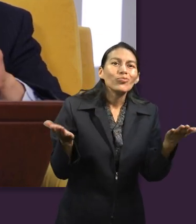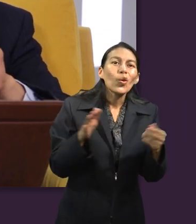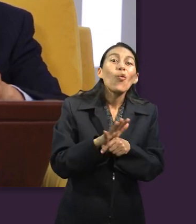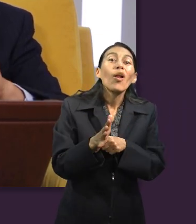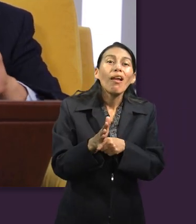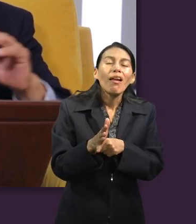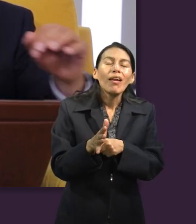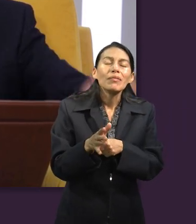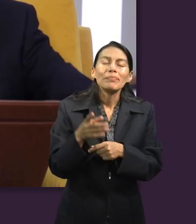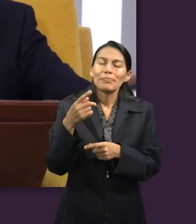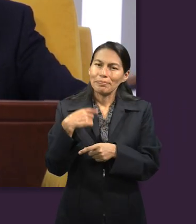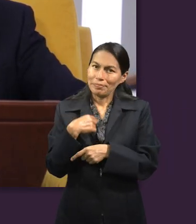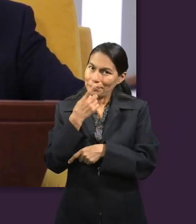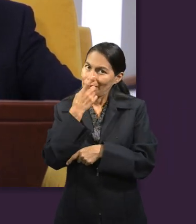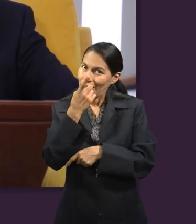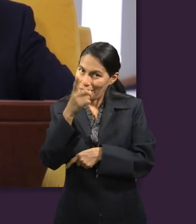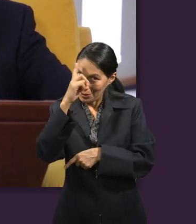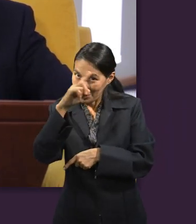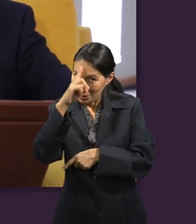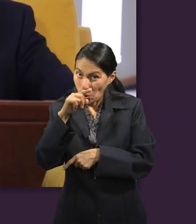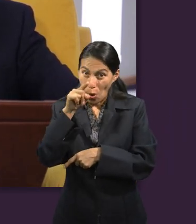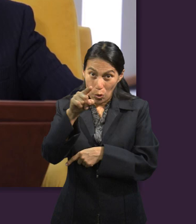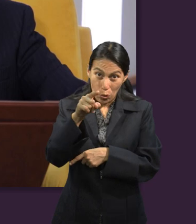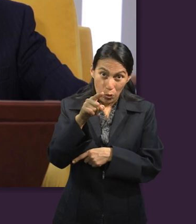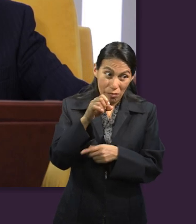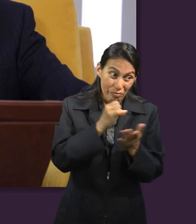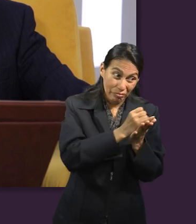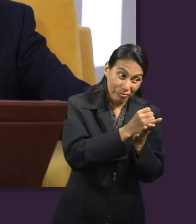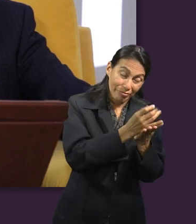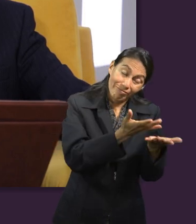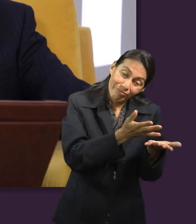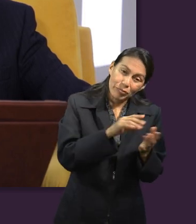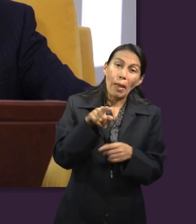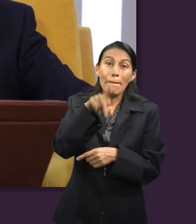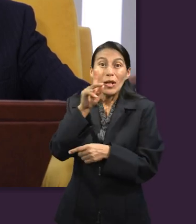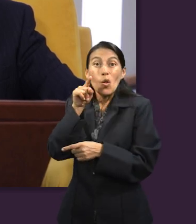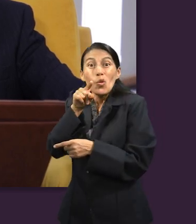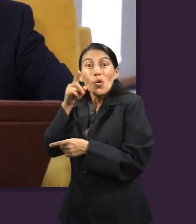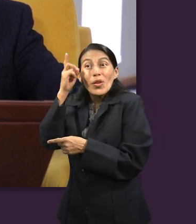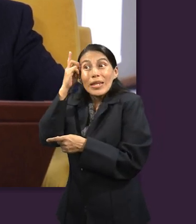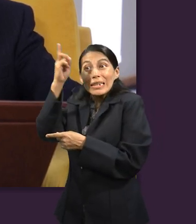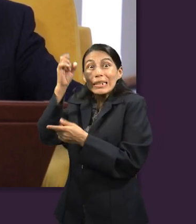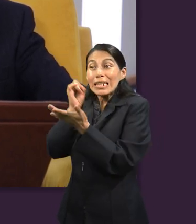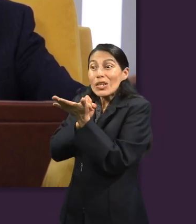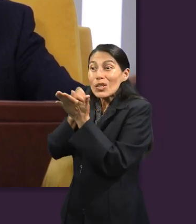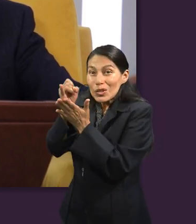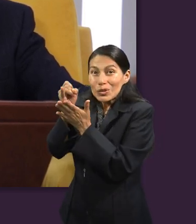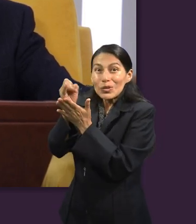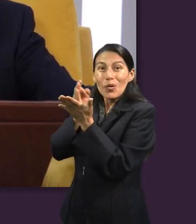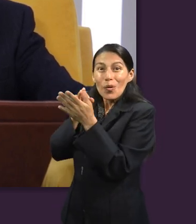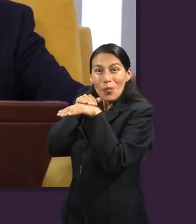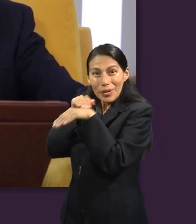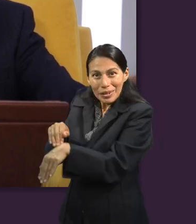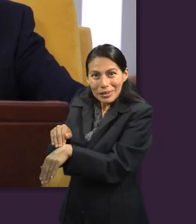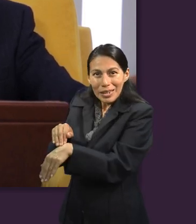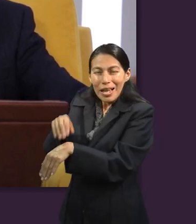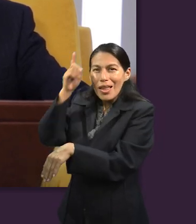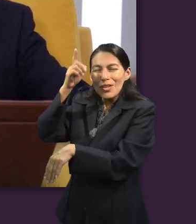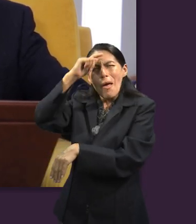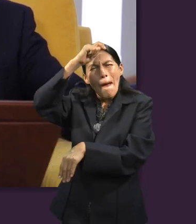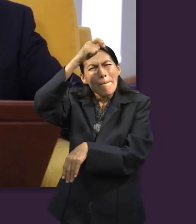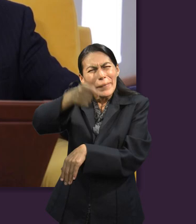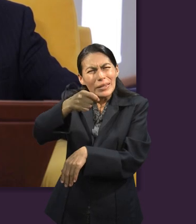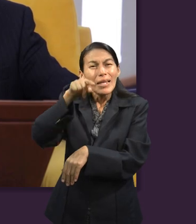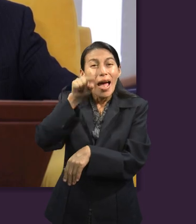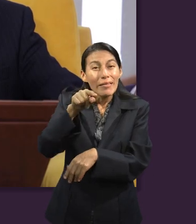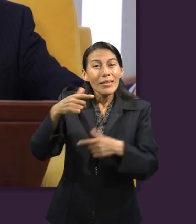si haces lo que dios te pide siempre tendrás grandes recompensas que dios está dispuesto